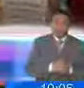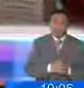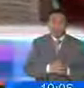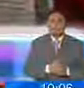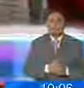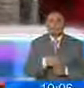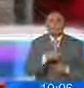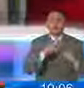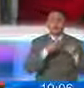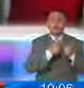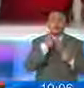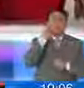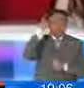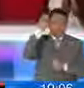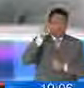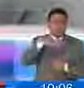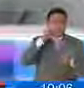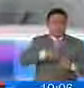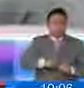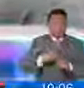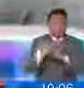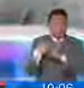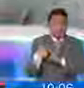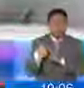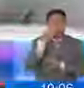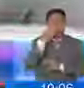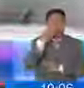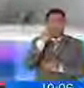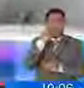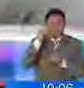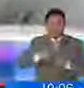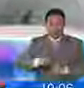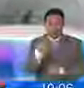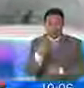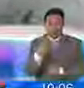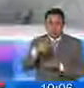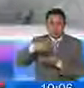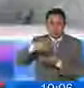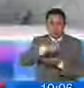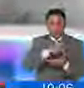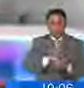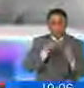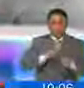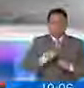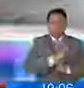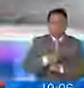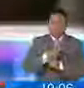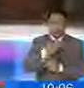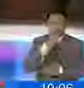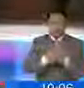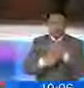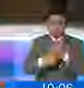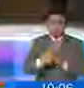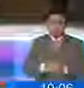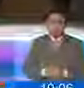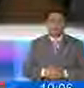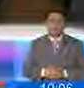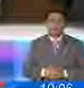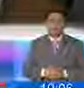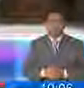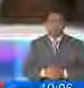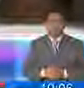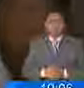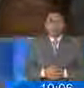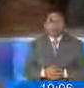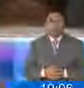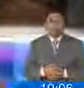padres que promueve la corresponsabilidad. Piden que papá y mamá asuman los costos de manutención, así como los cuidados de los niños. Somos mucho más afectivos con